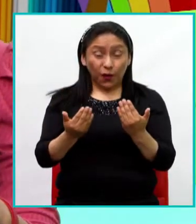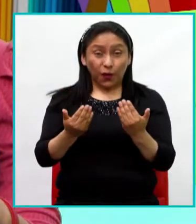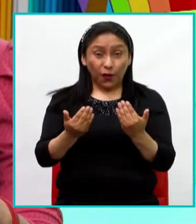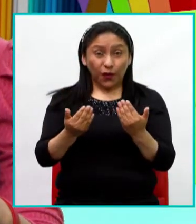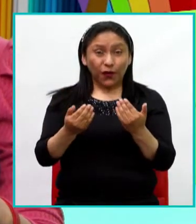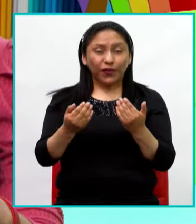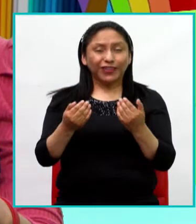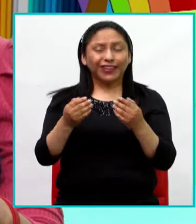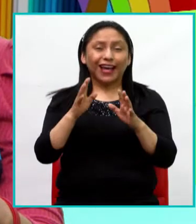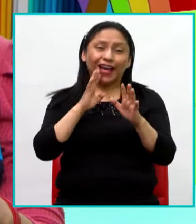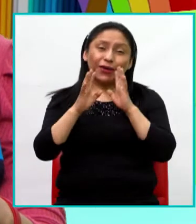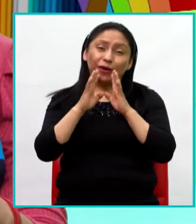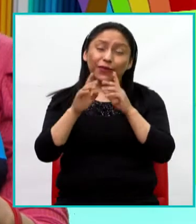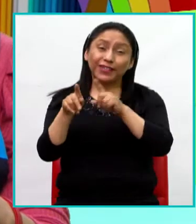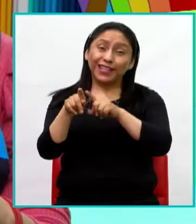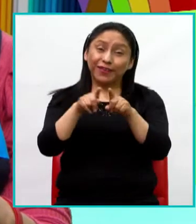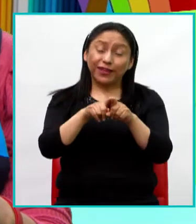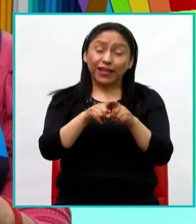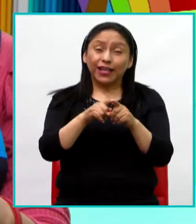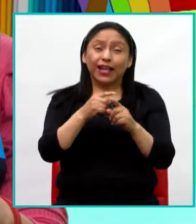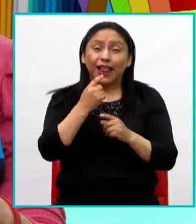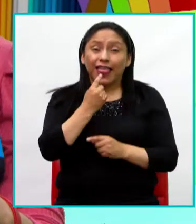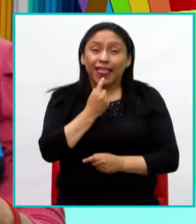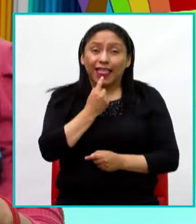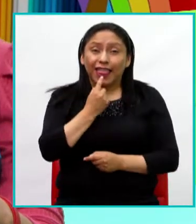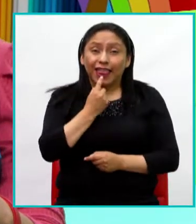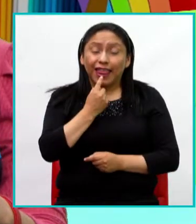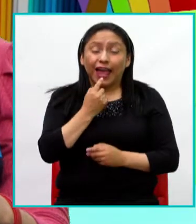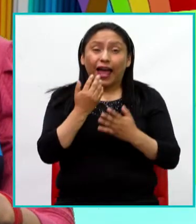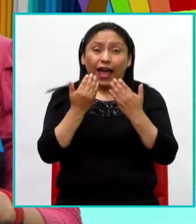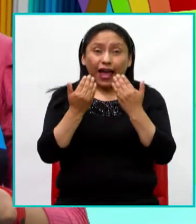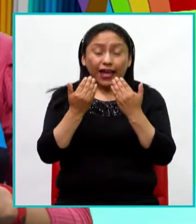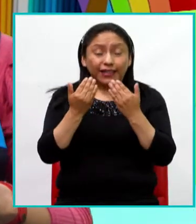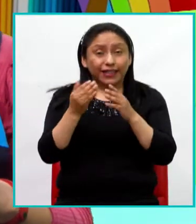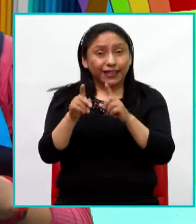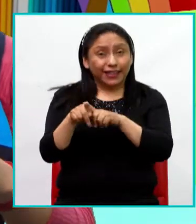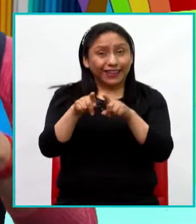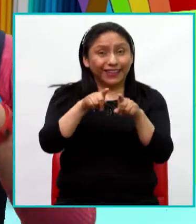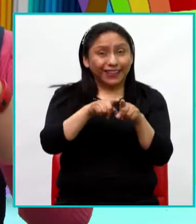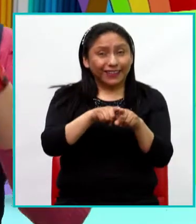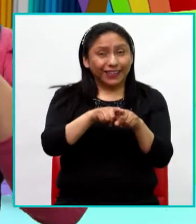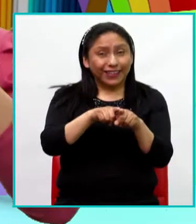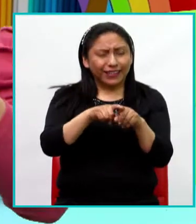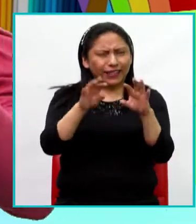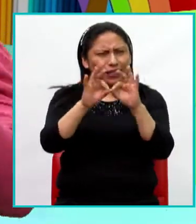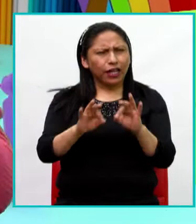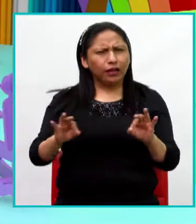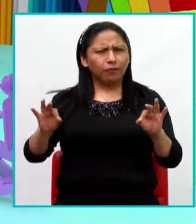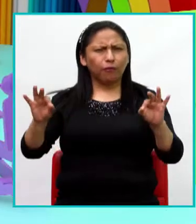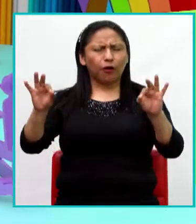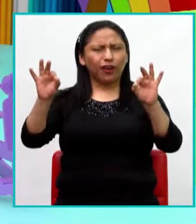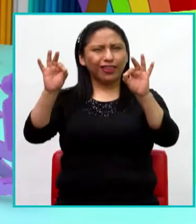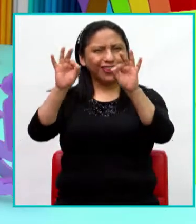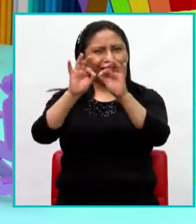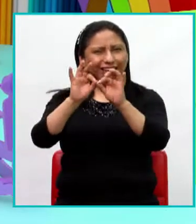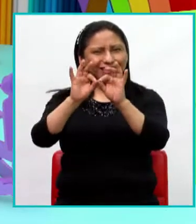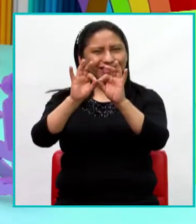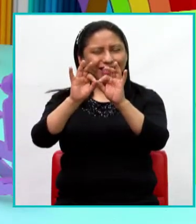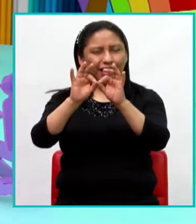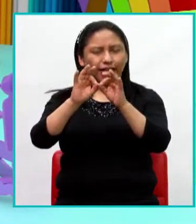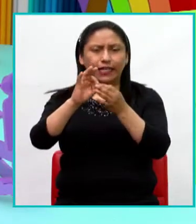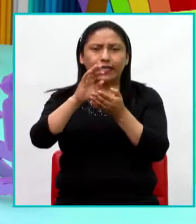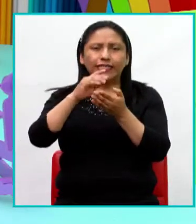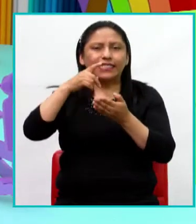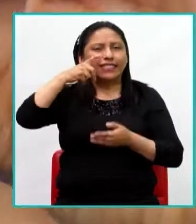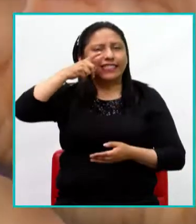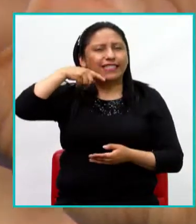hablábamos también acerca, con la lengüita, hablábamos acerca de la importancia de